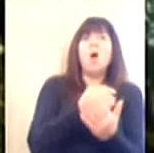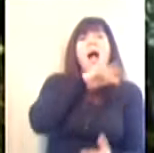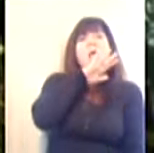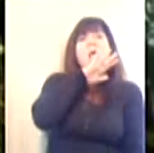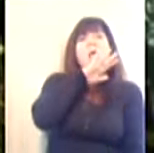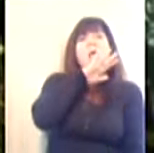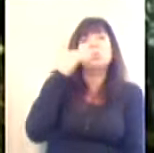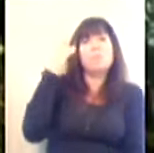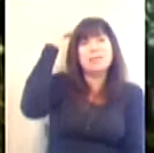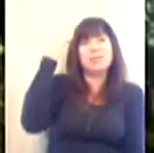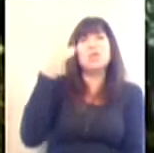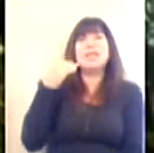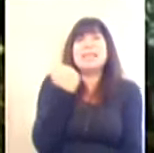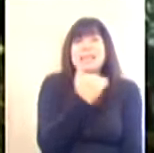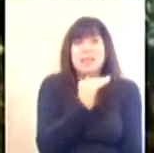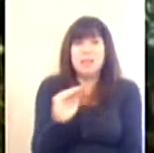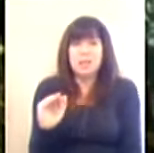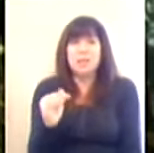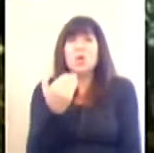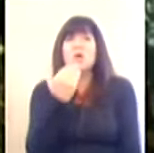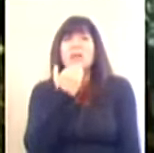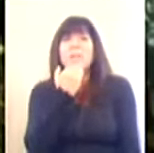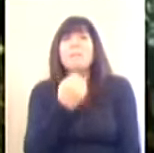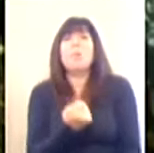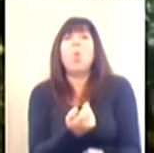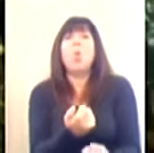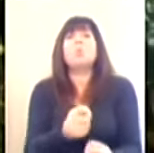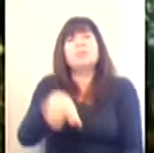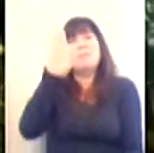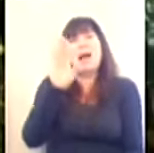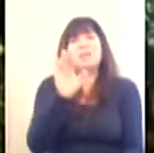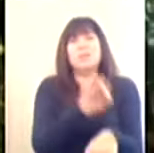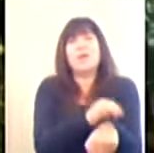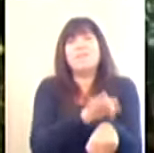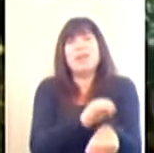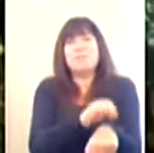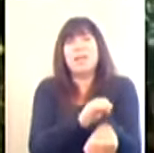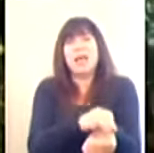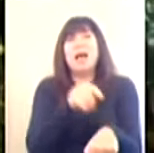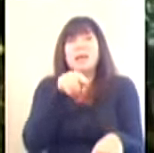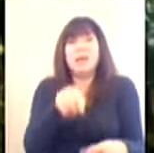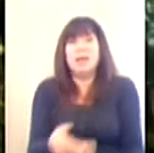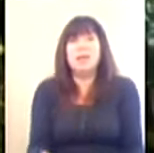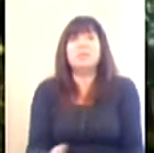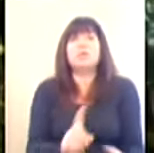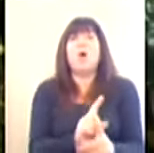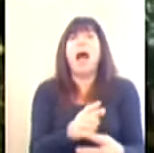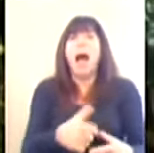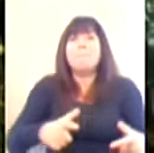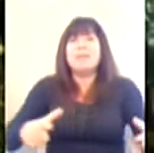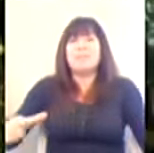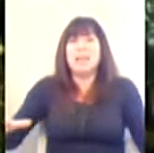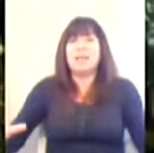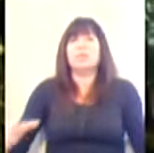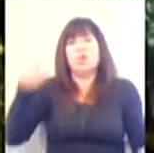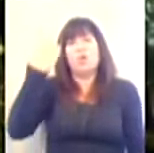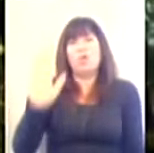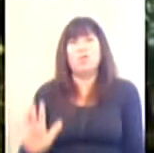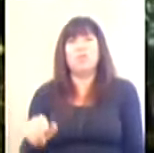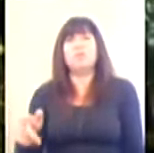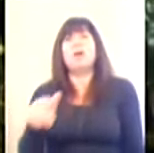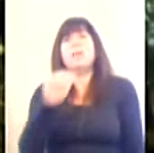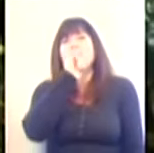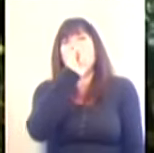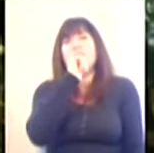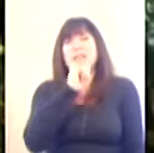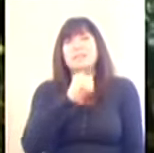niños, en cómo se producen mayores enfermedades. Y esto nuevamente es una amplificación de las condiciones de pobreza y de